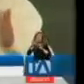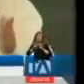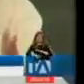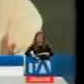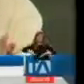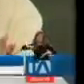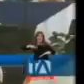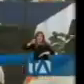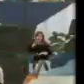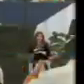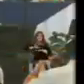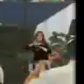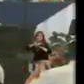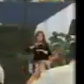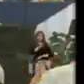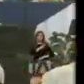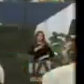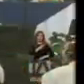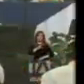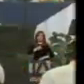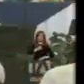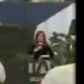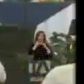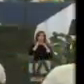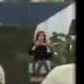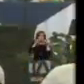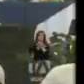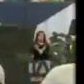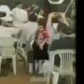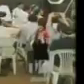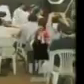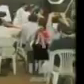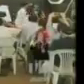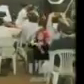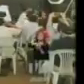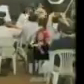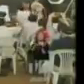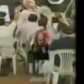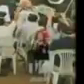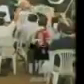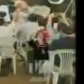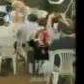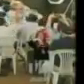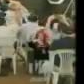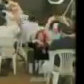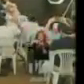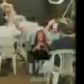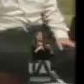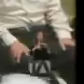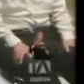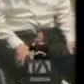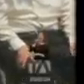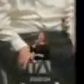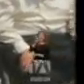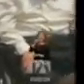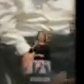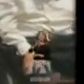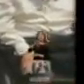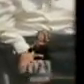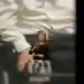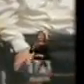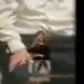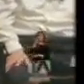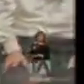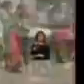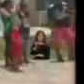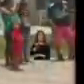su universidad. Estas declaraciones las emitió la mañana de este miércoles en Anconcito, provincia de Santa Elena, donde el primer mandatario encabezó la